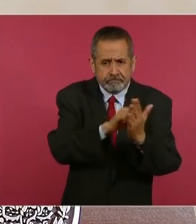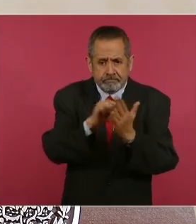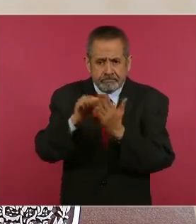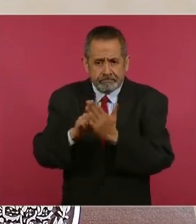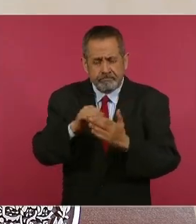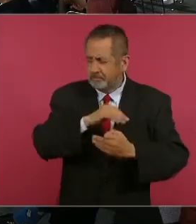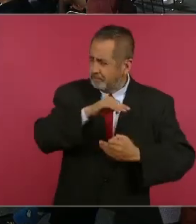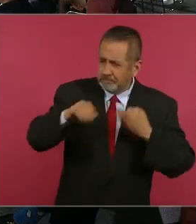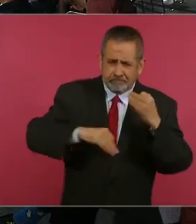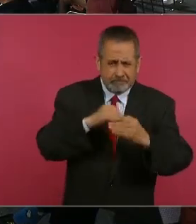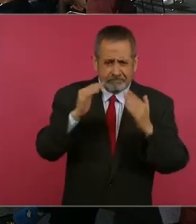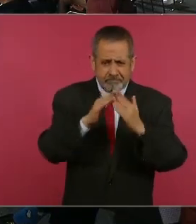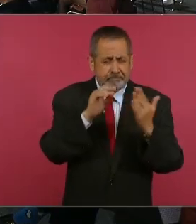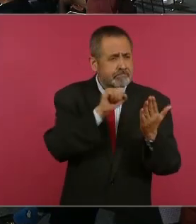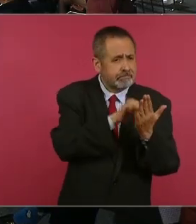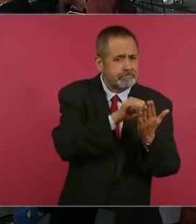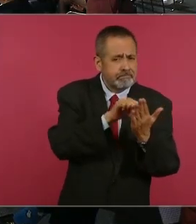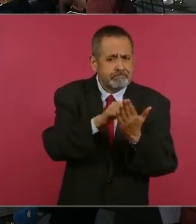ir a todas las casas,